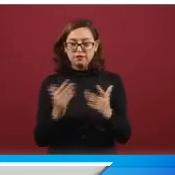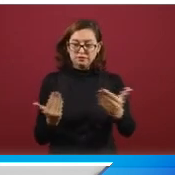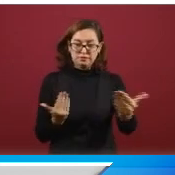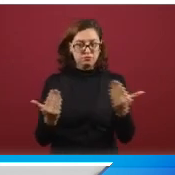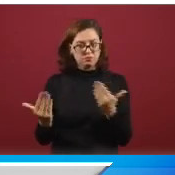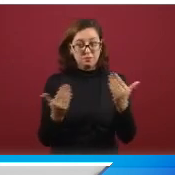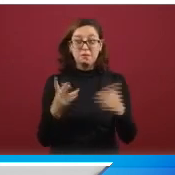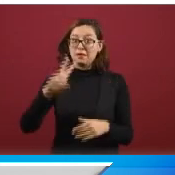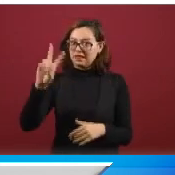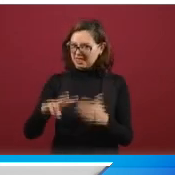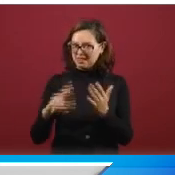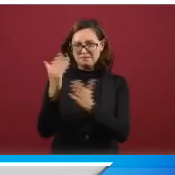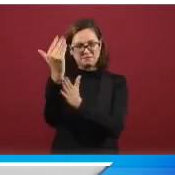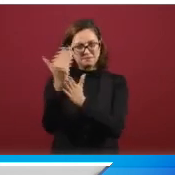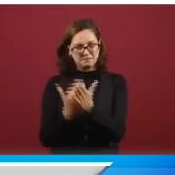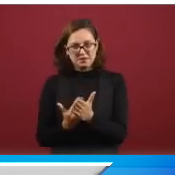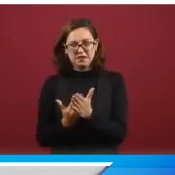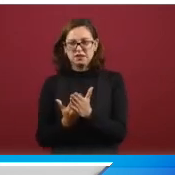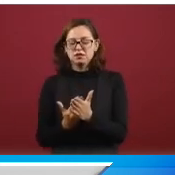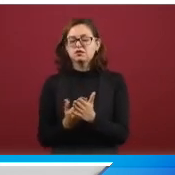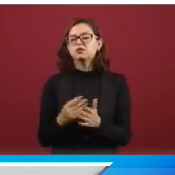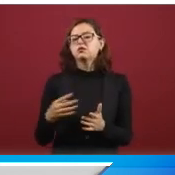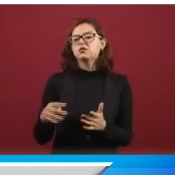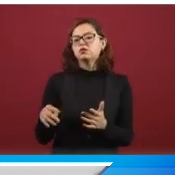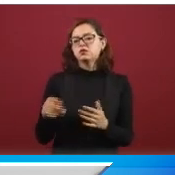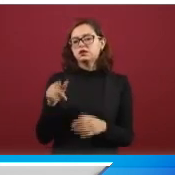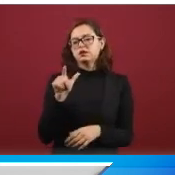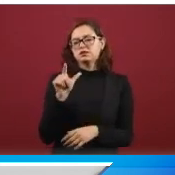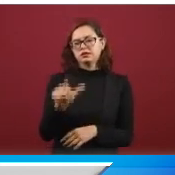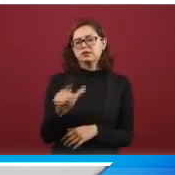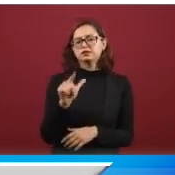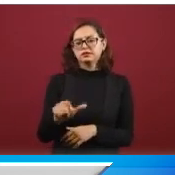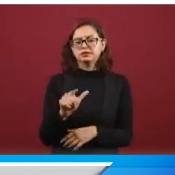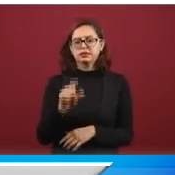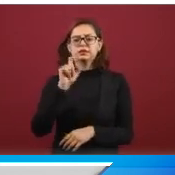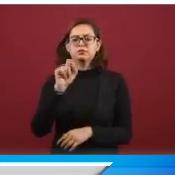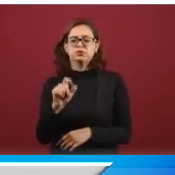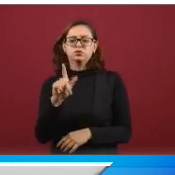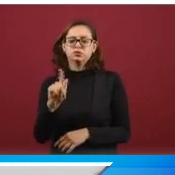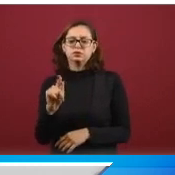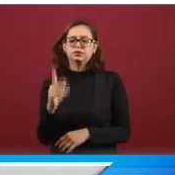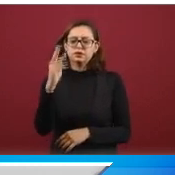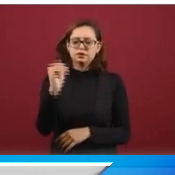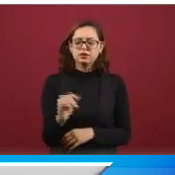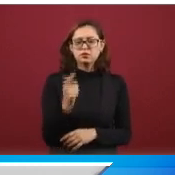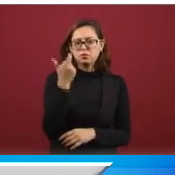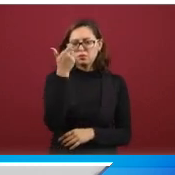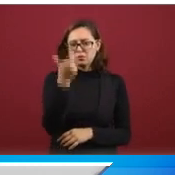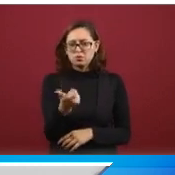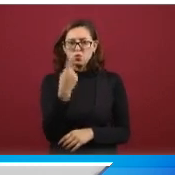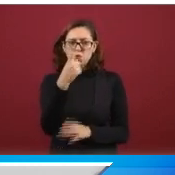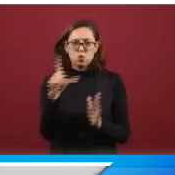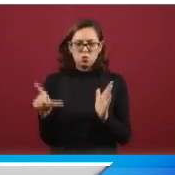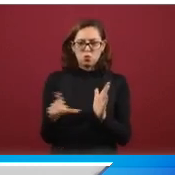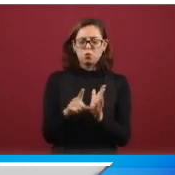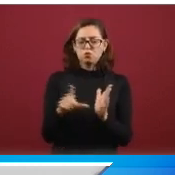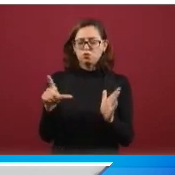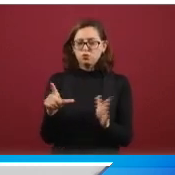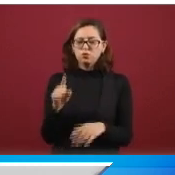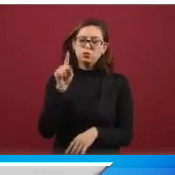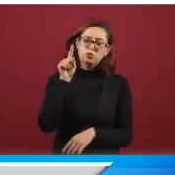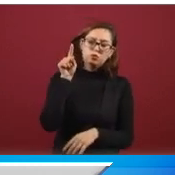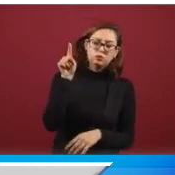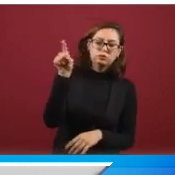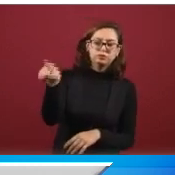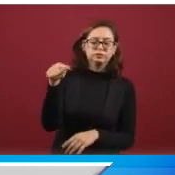marca Rendichicas a 19.26, gasolina premium marca Lagas a 20.77, diésel marca